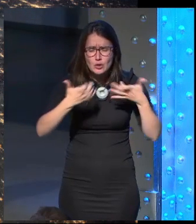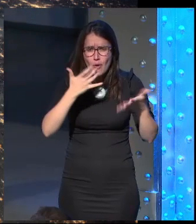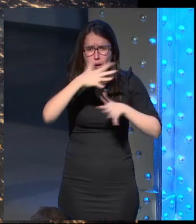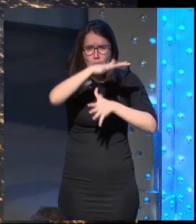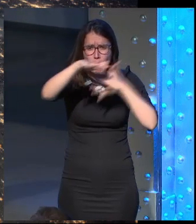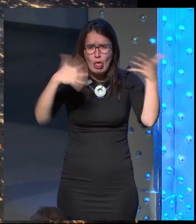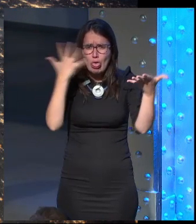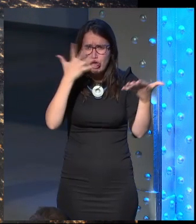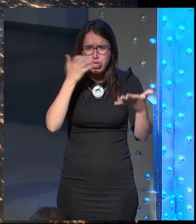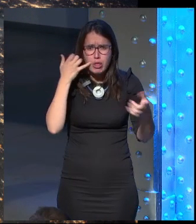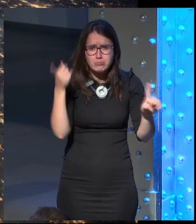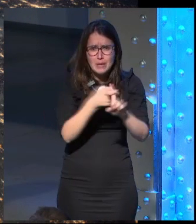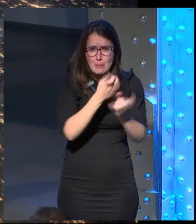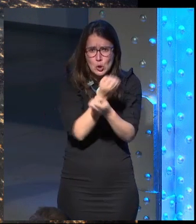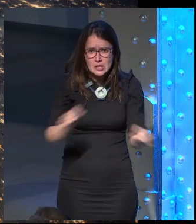borroso que no se puede identificar?